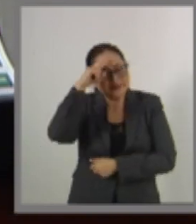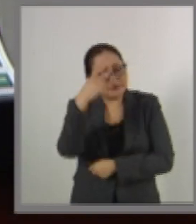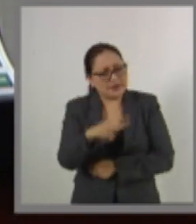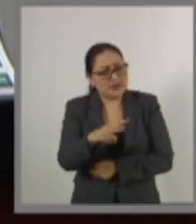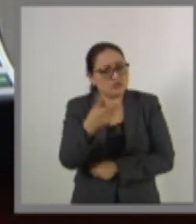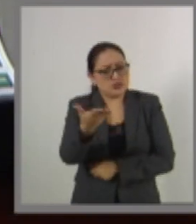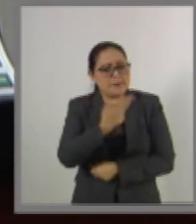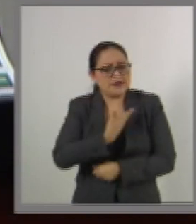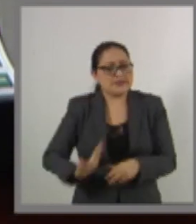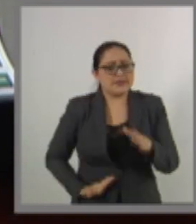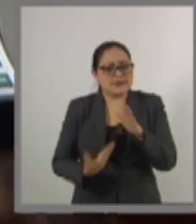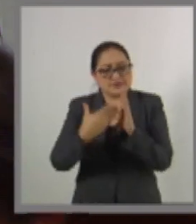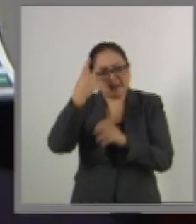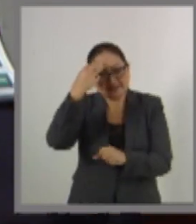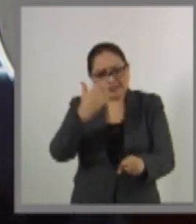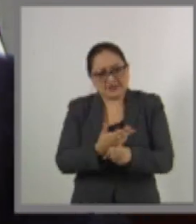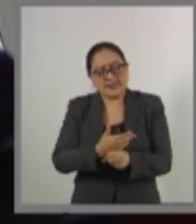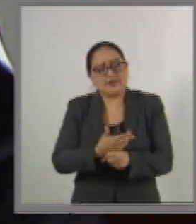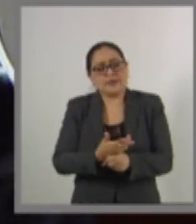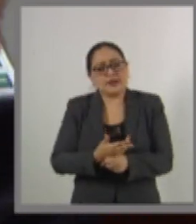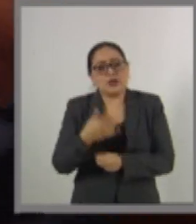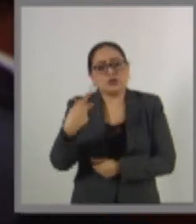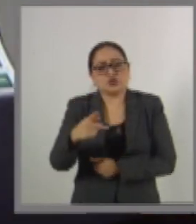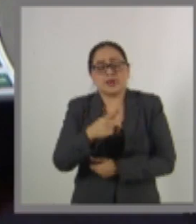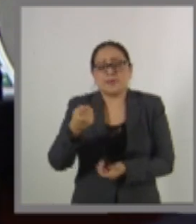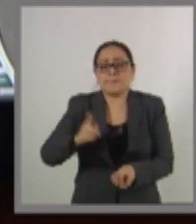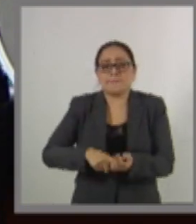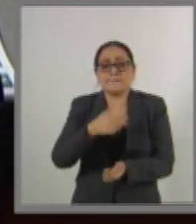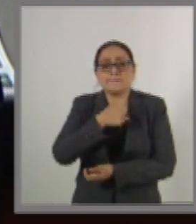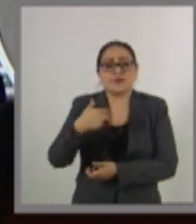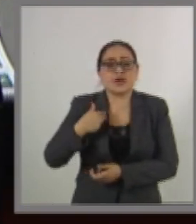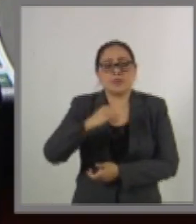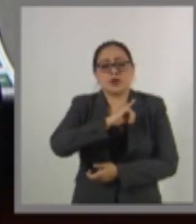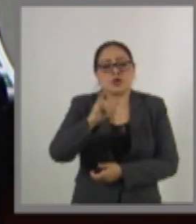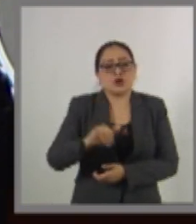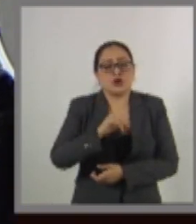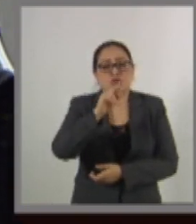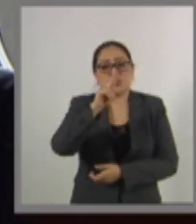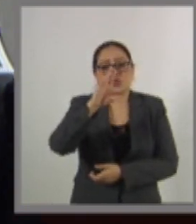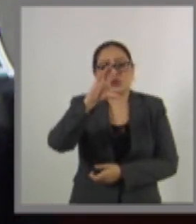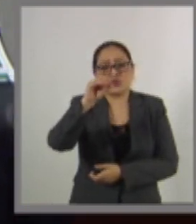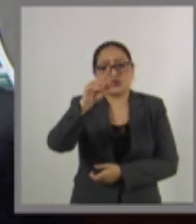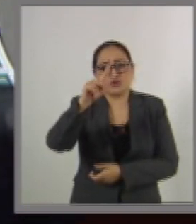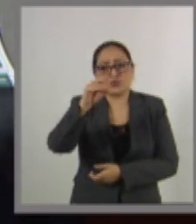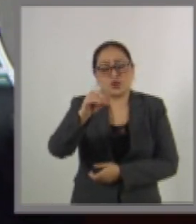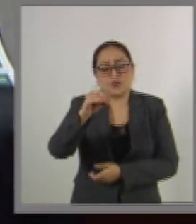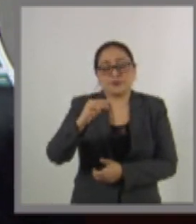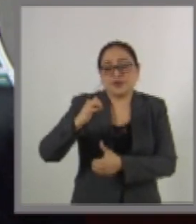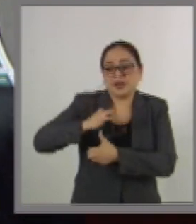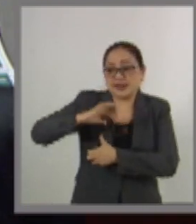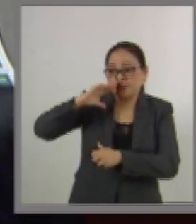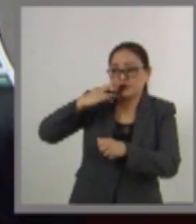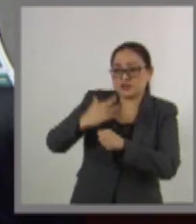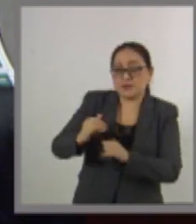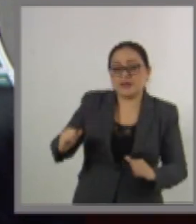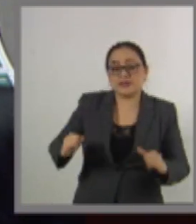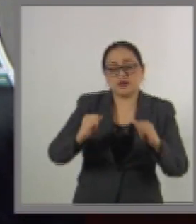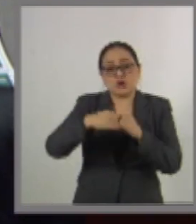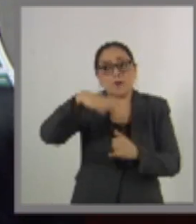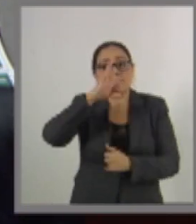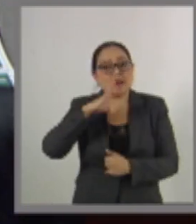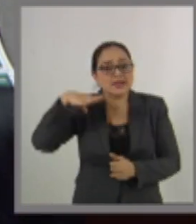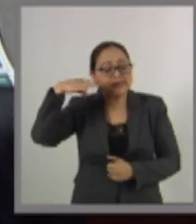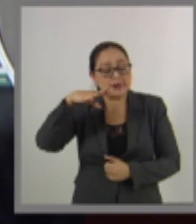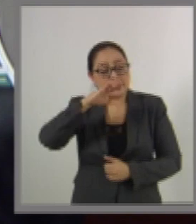de la mesa directiva, como integrante de la JUCOPO, como titular del Instituto Belisario Domínguez,